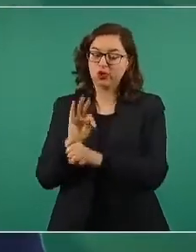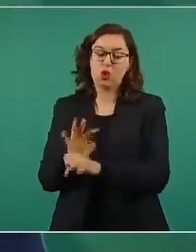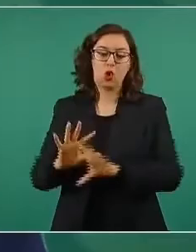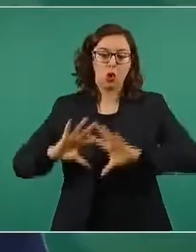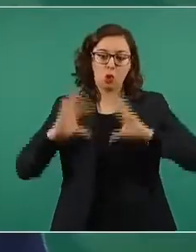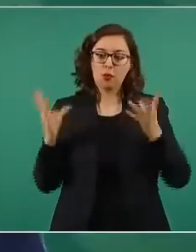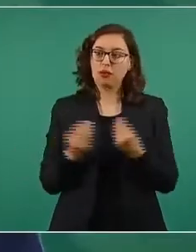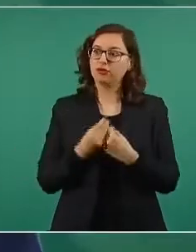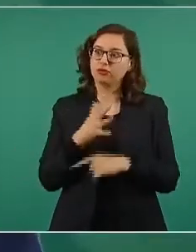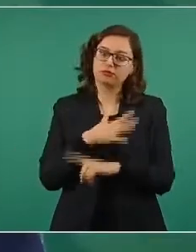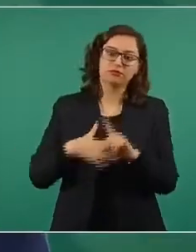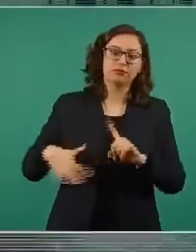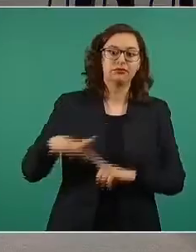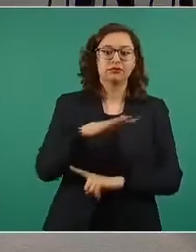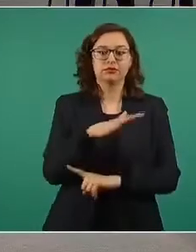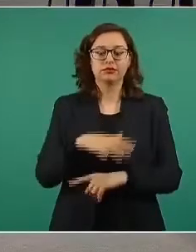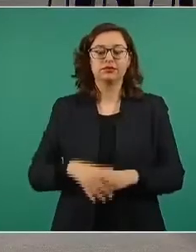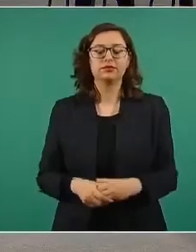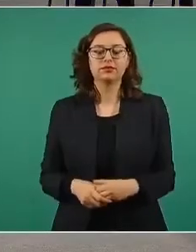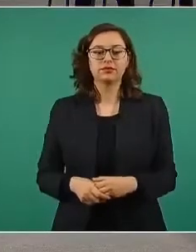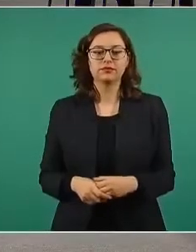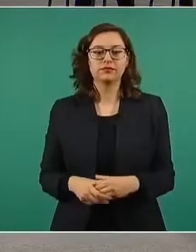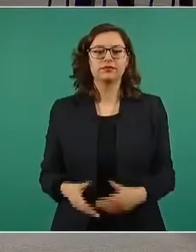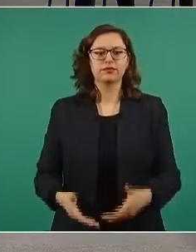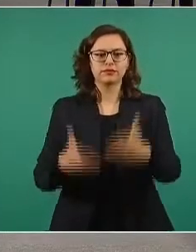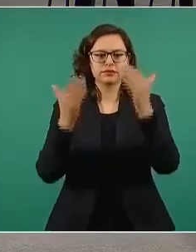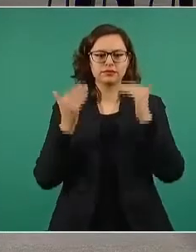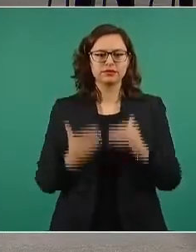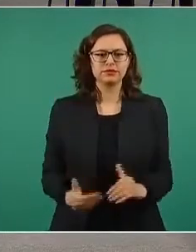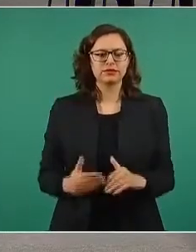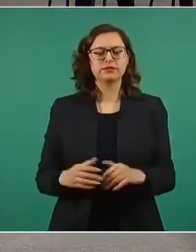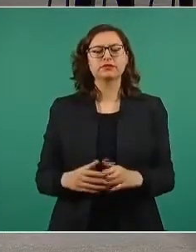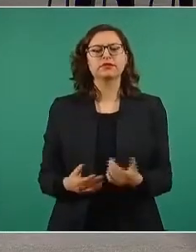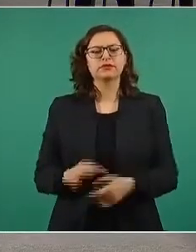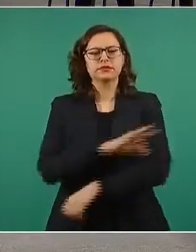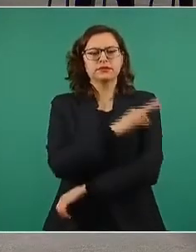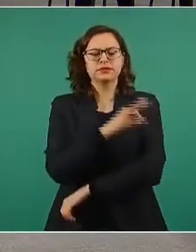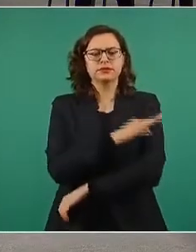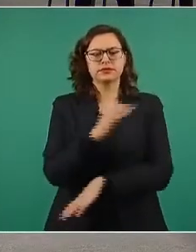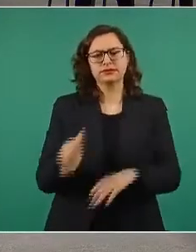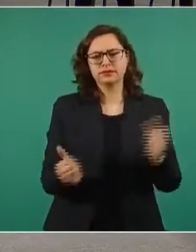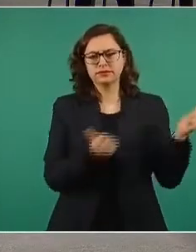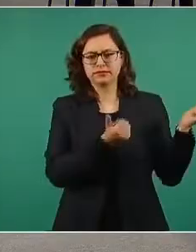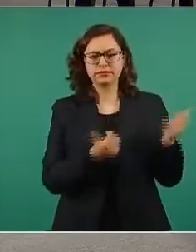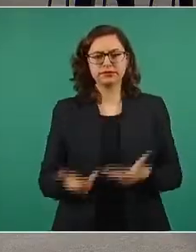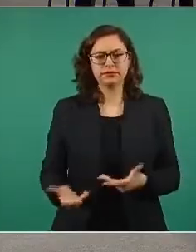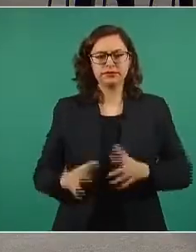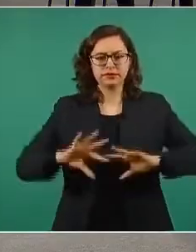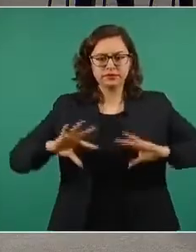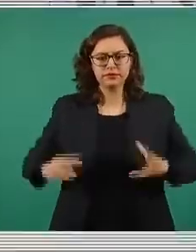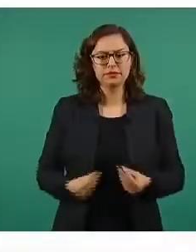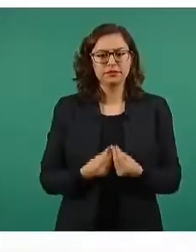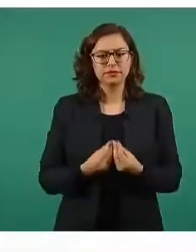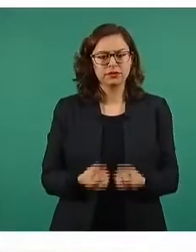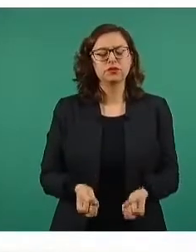de toda la población nacional. En la siguiente vemos la suma de vacunas que hemos recibido desde que empezó el programa.